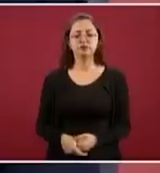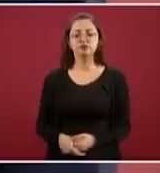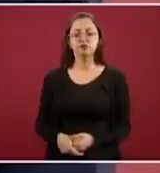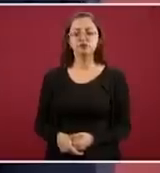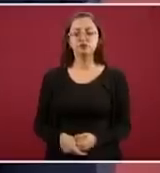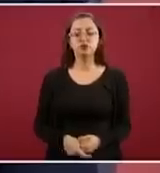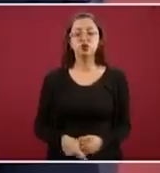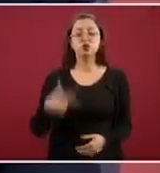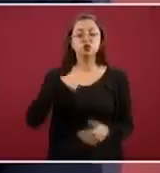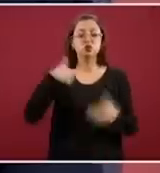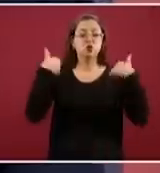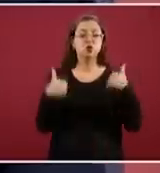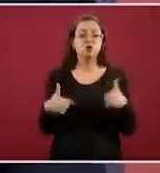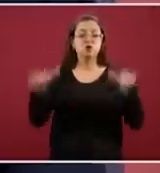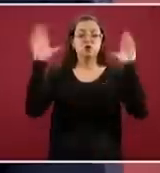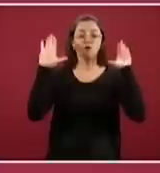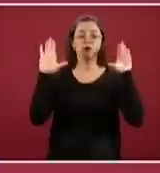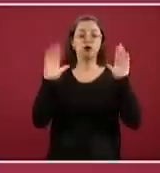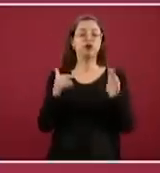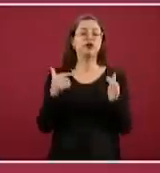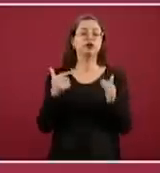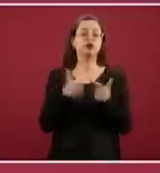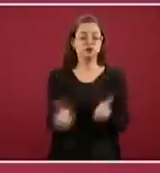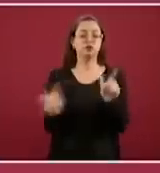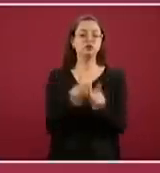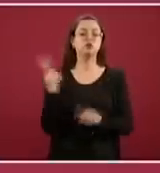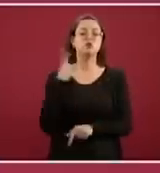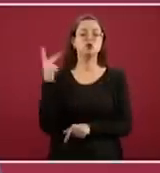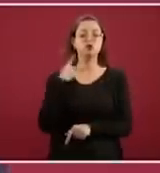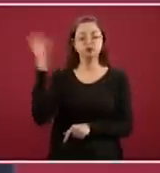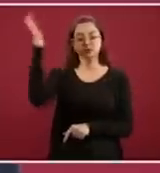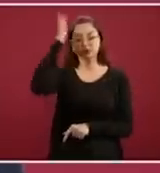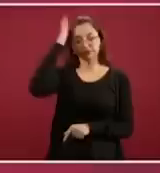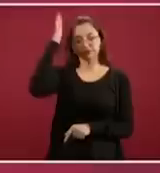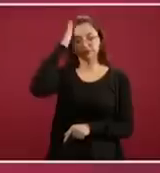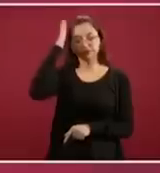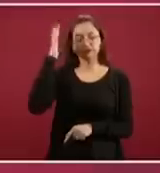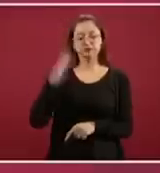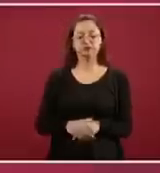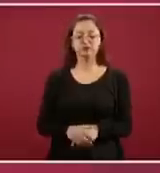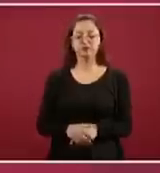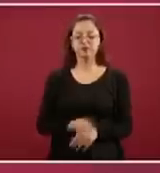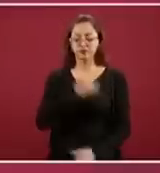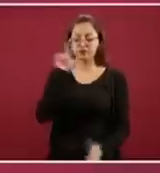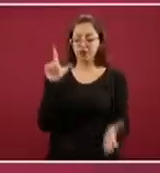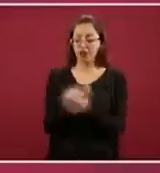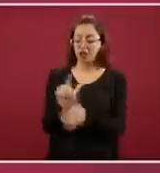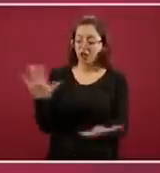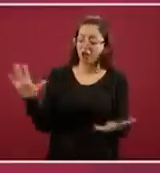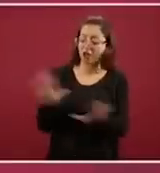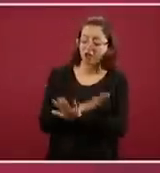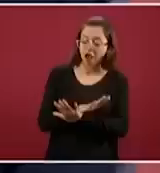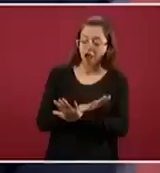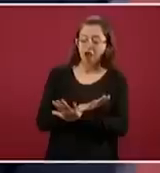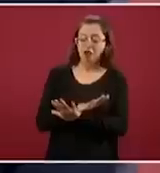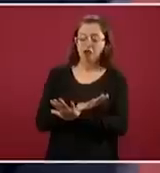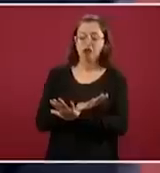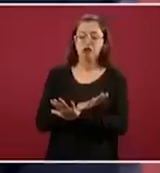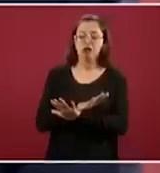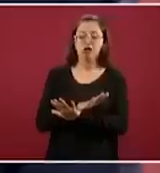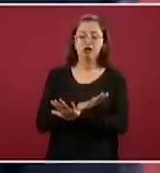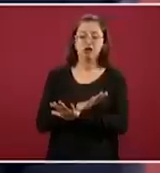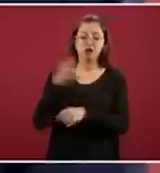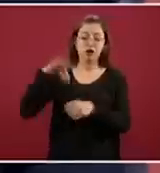dirigir un partido cuando se hizo una modificación legal, una